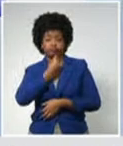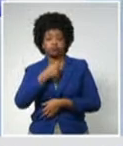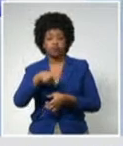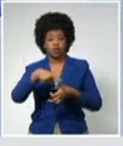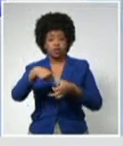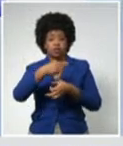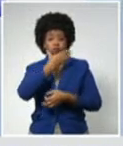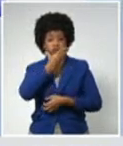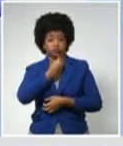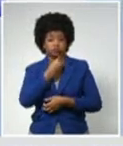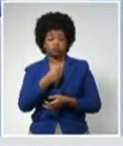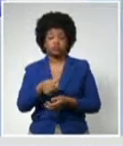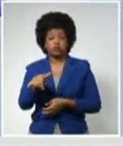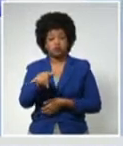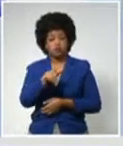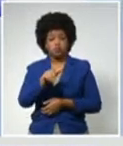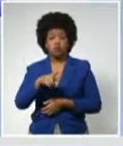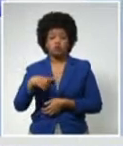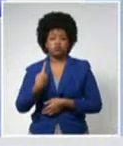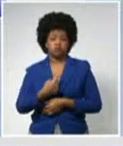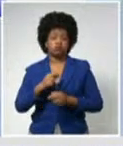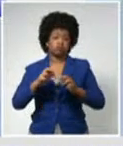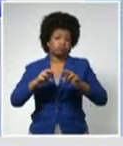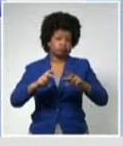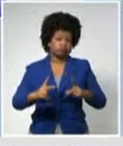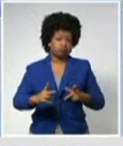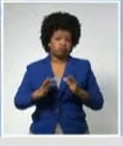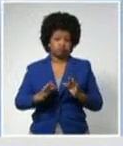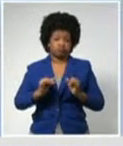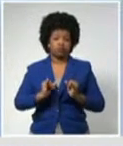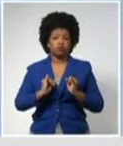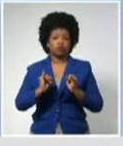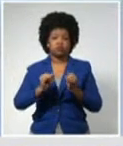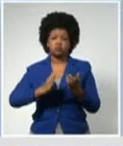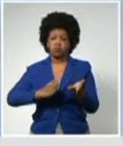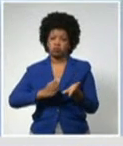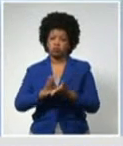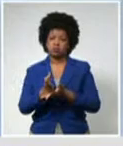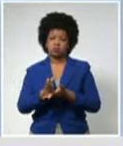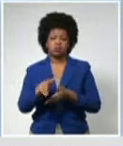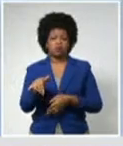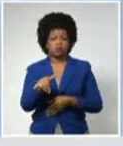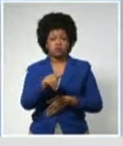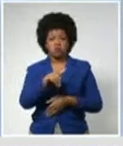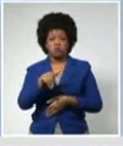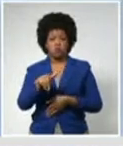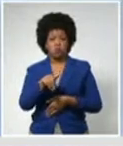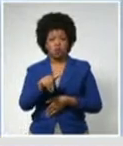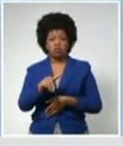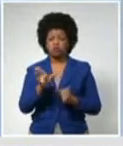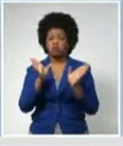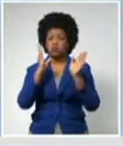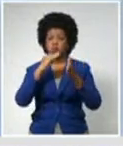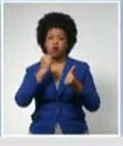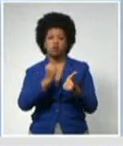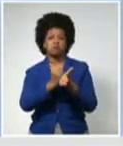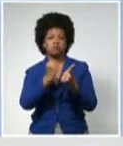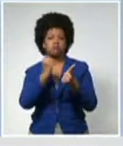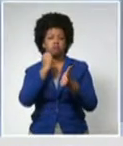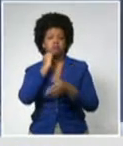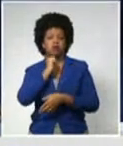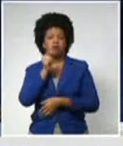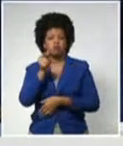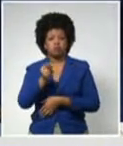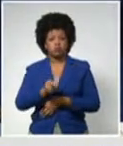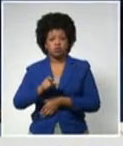también siempre ratificamos, pues se mantienen sin confirmar casos en